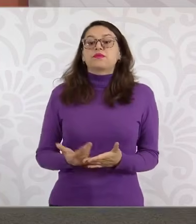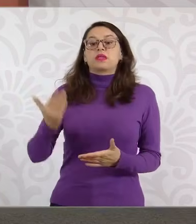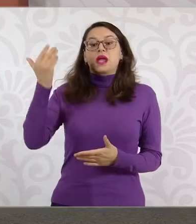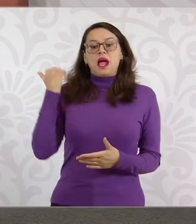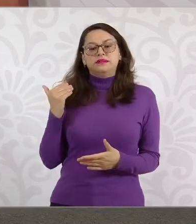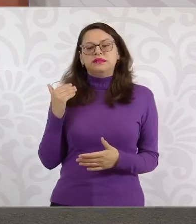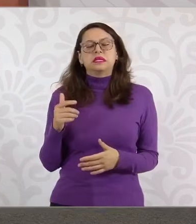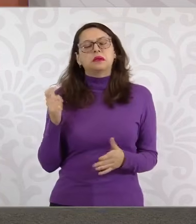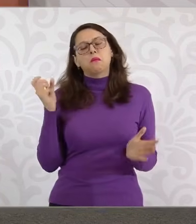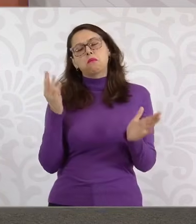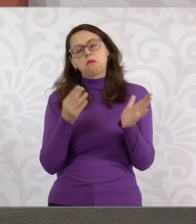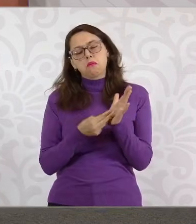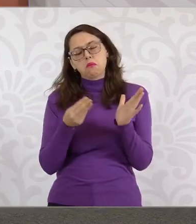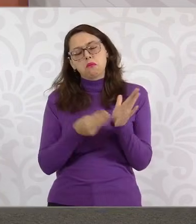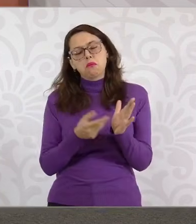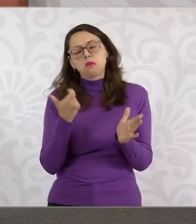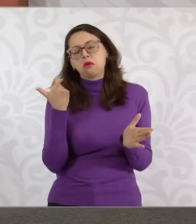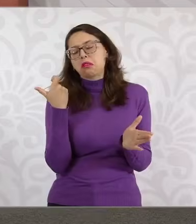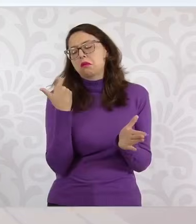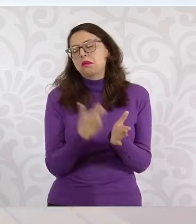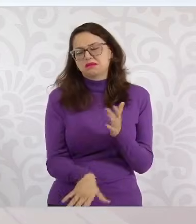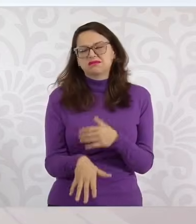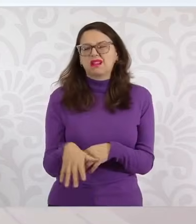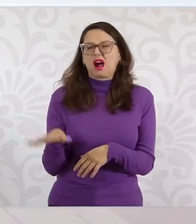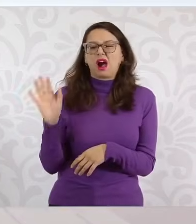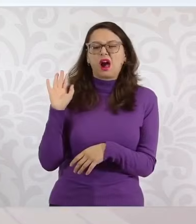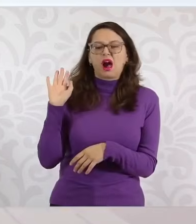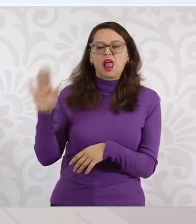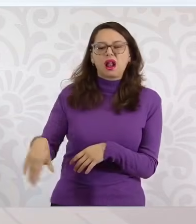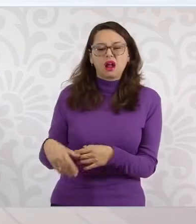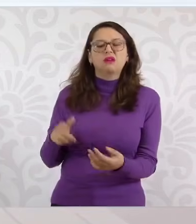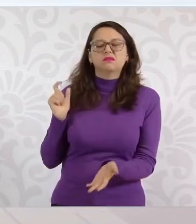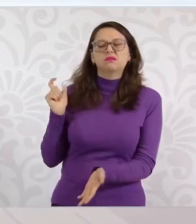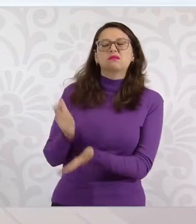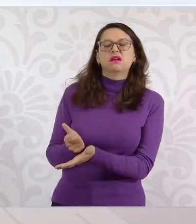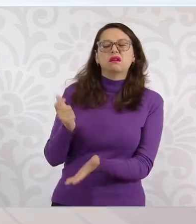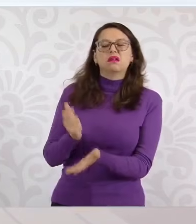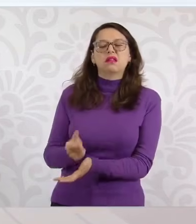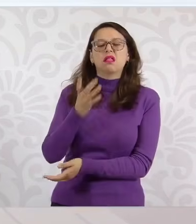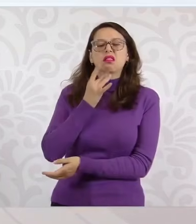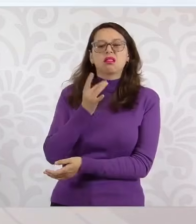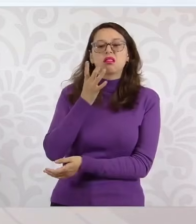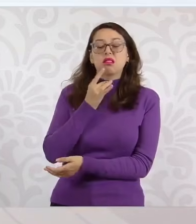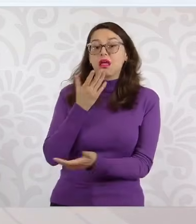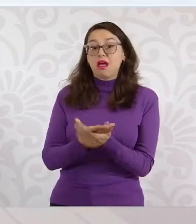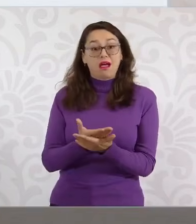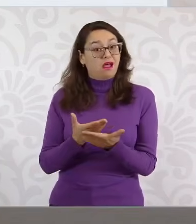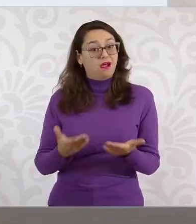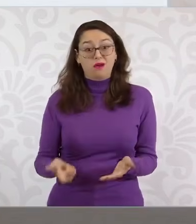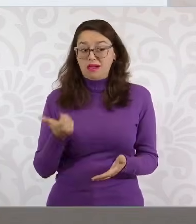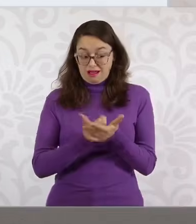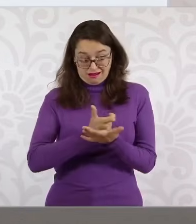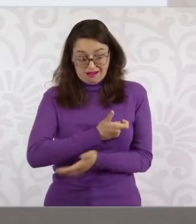muy bajitas, preferían estar pagando las multas que realmente generar la infraestructura para dejar de contaminar. Con la nueva ley esto ya no